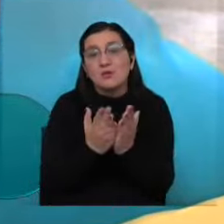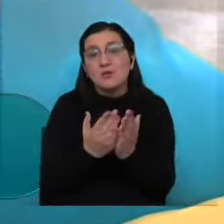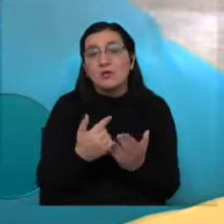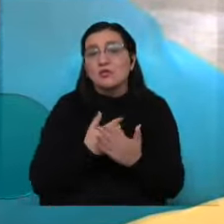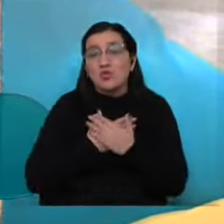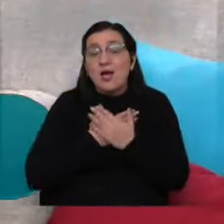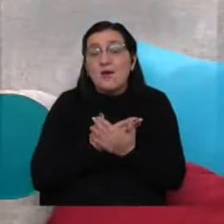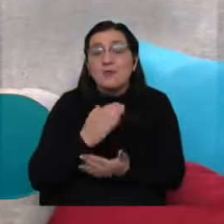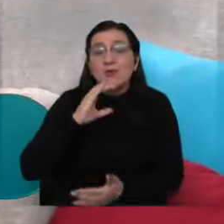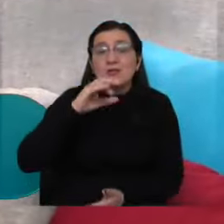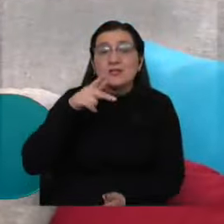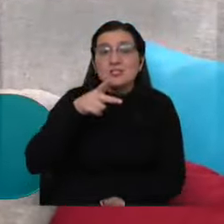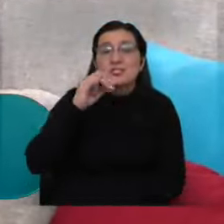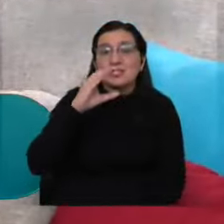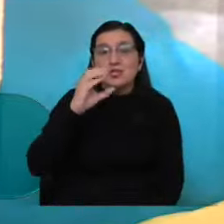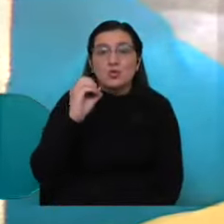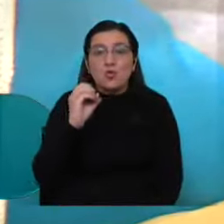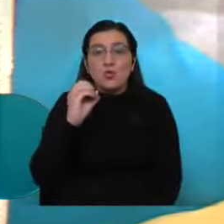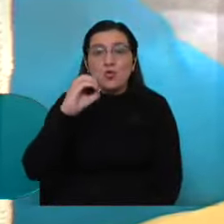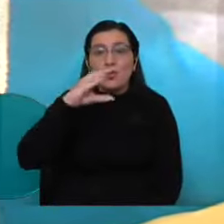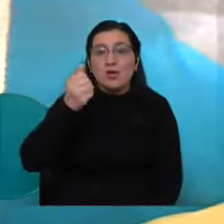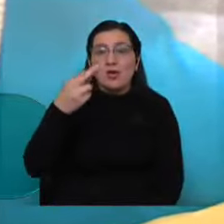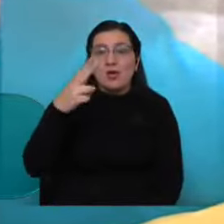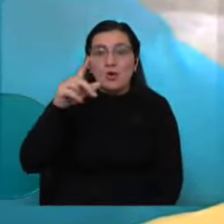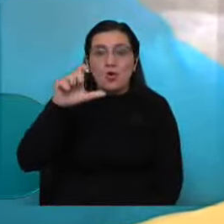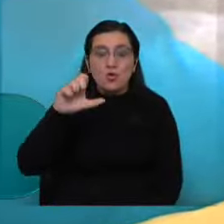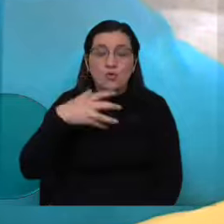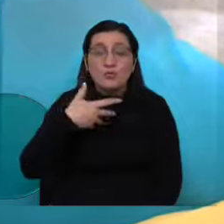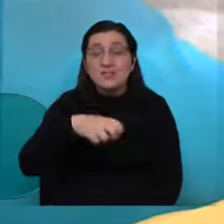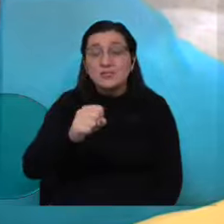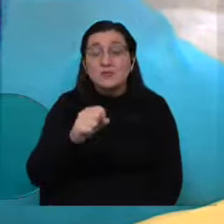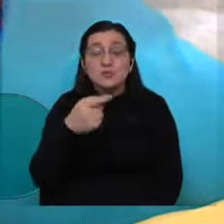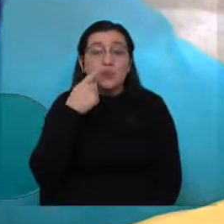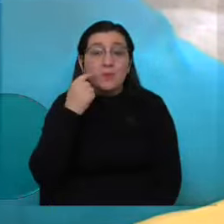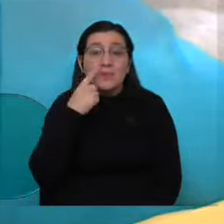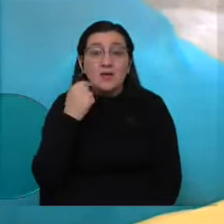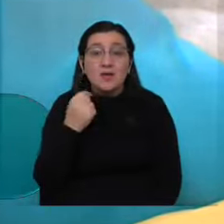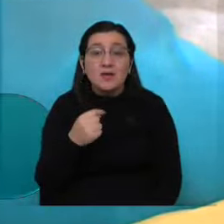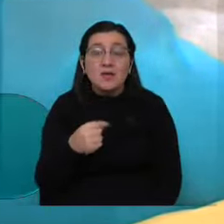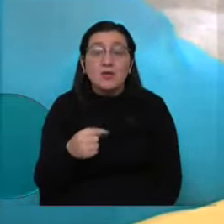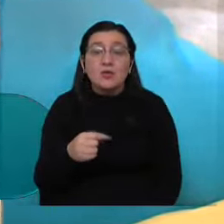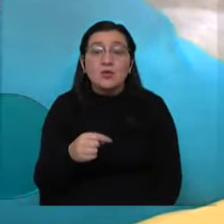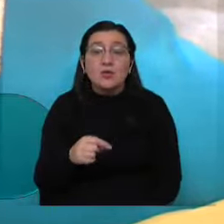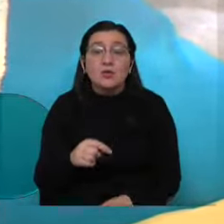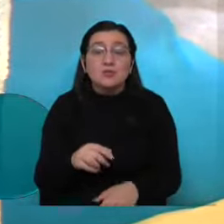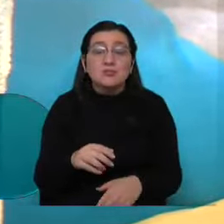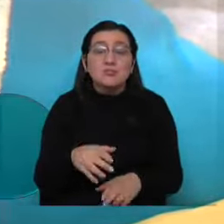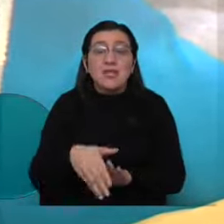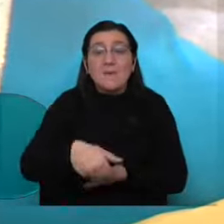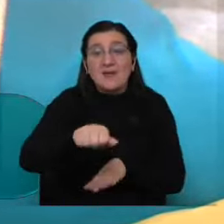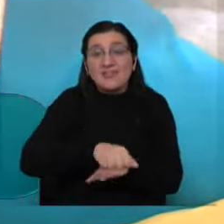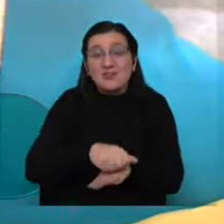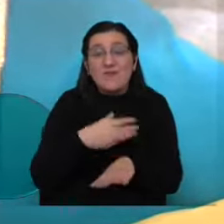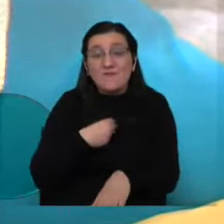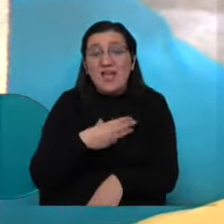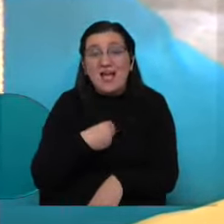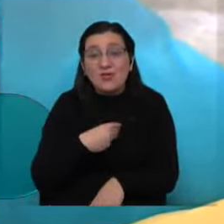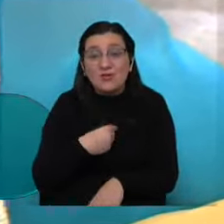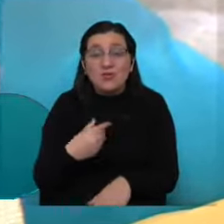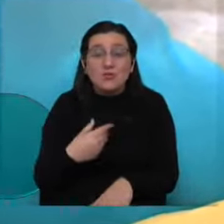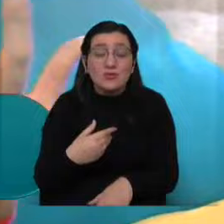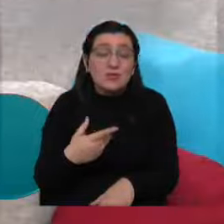chico Carl Y esa anécdota de cuando lo lleva su padre con los zapatitos blancos teñidos de tiza eh Para mí habla tanto de lo que somos